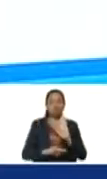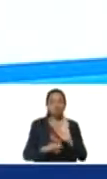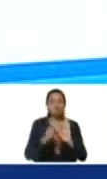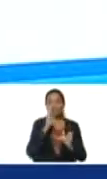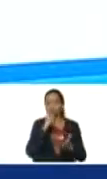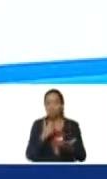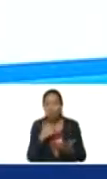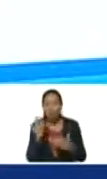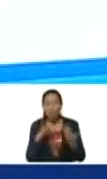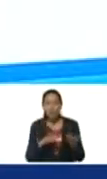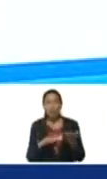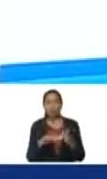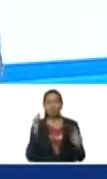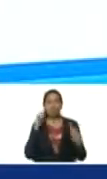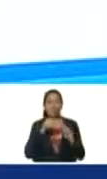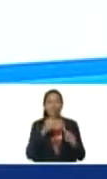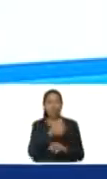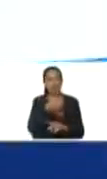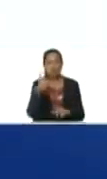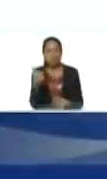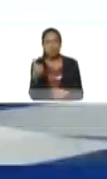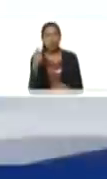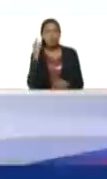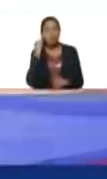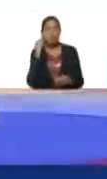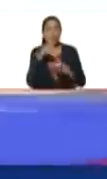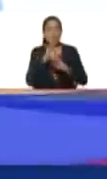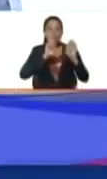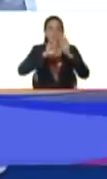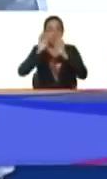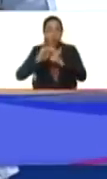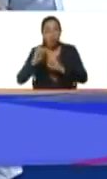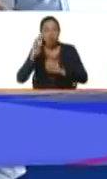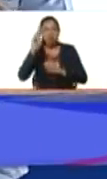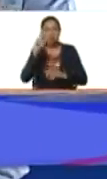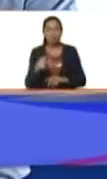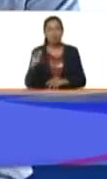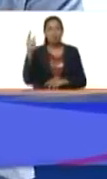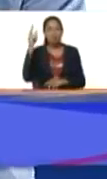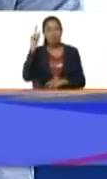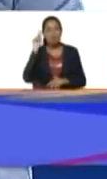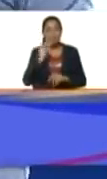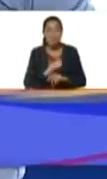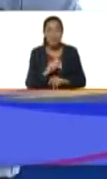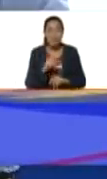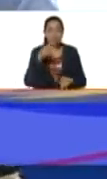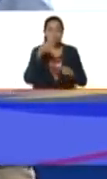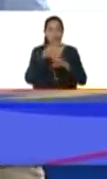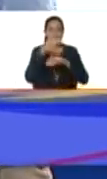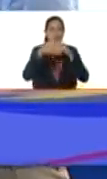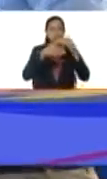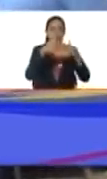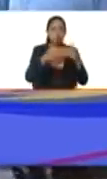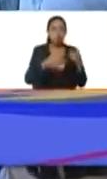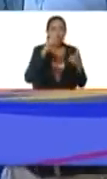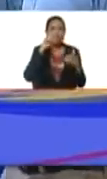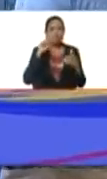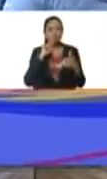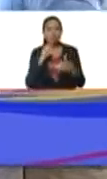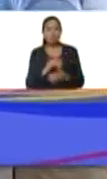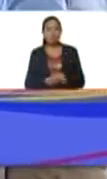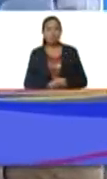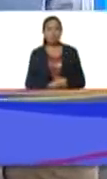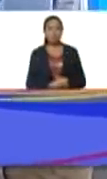meta es que todas las mujeres se hagan su chequeo mensual y sean acompañadas por toda la ruta materna de parto